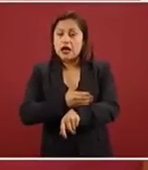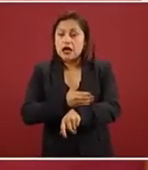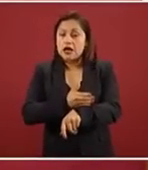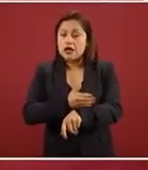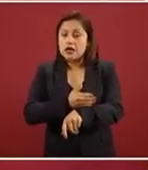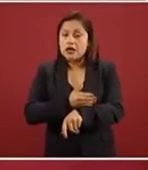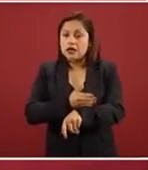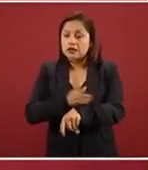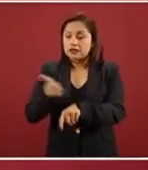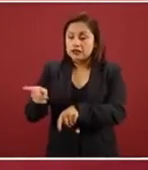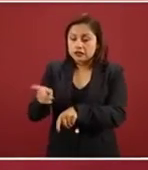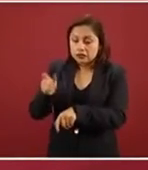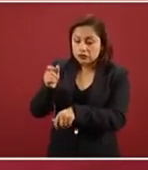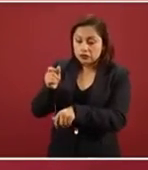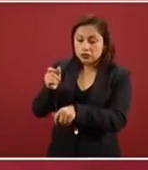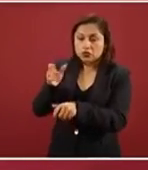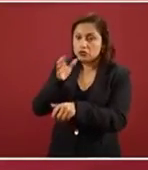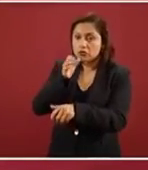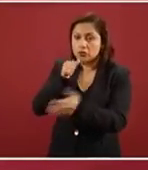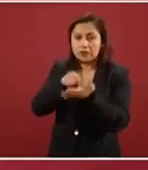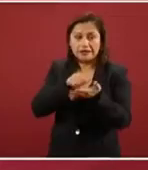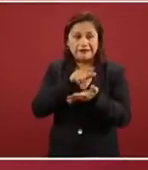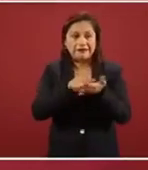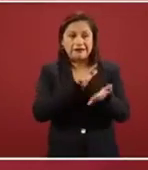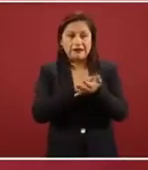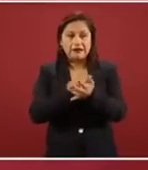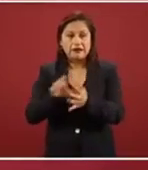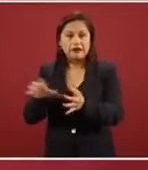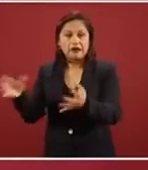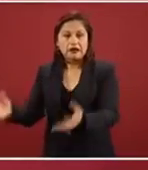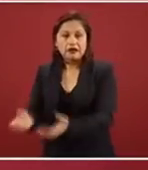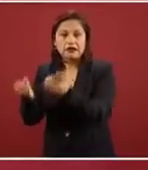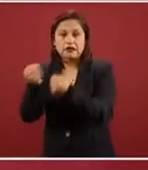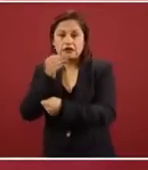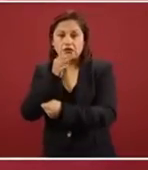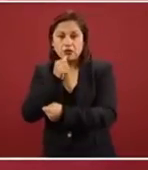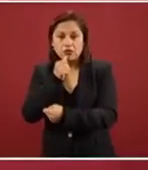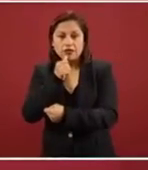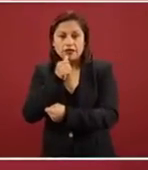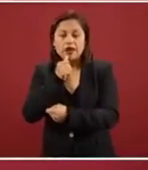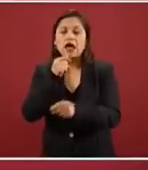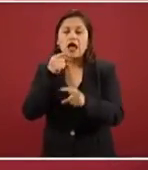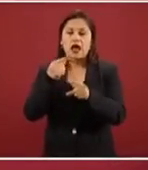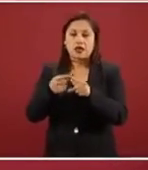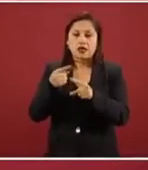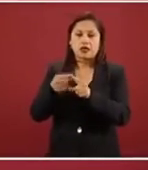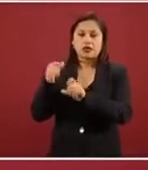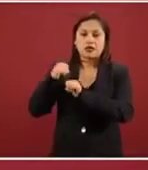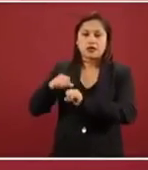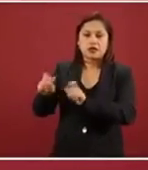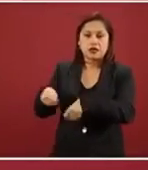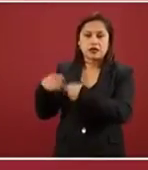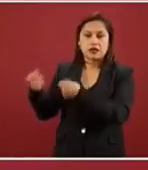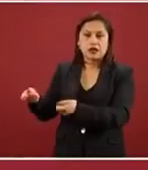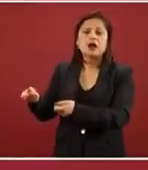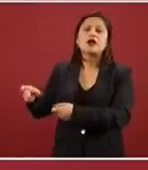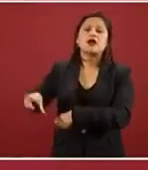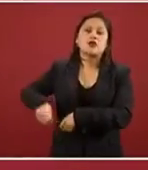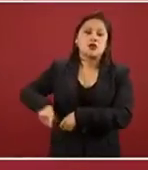también en Gobernación, de modo que estos casos